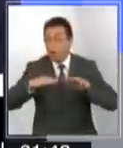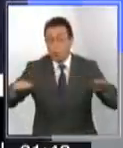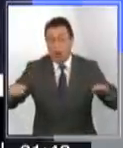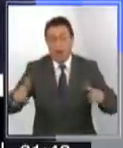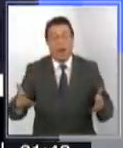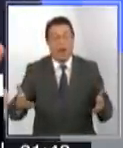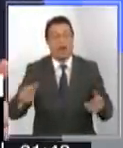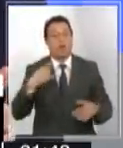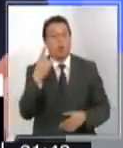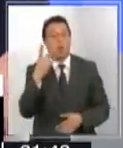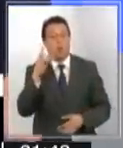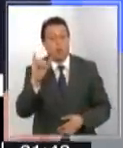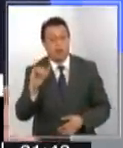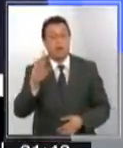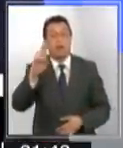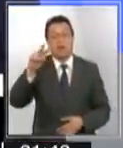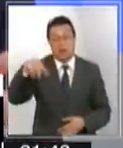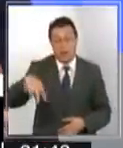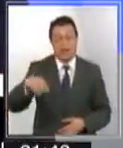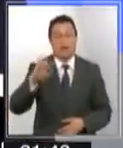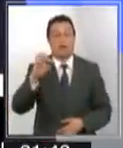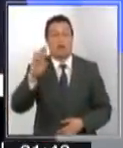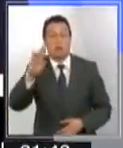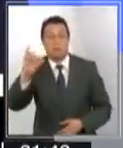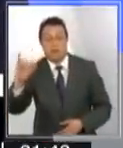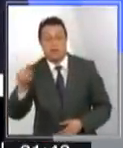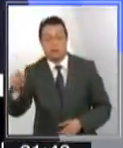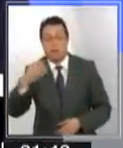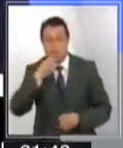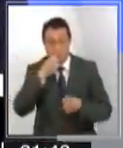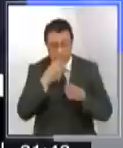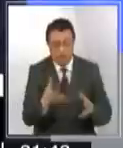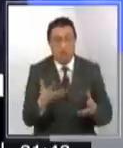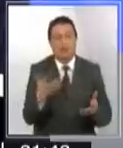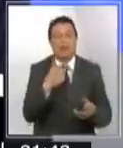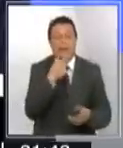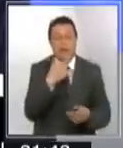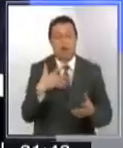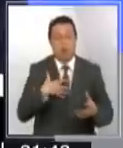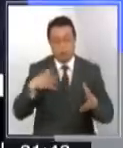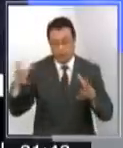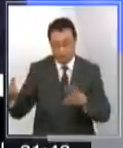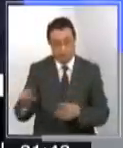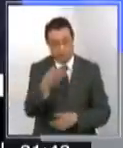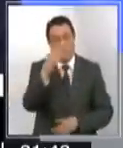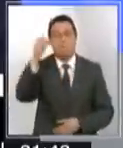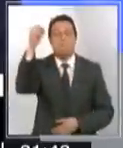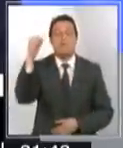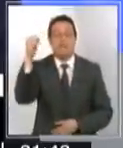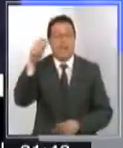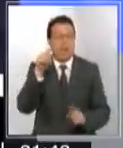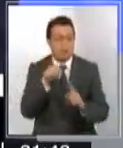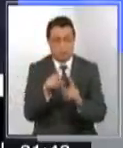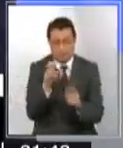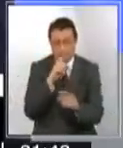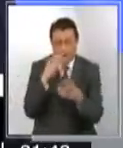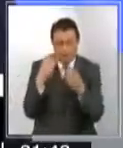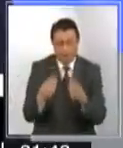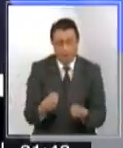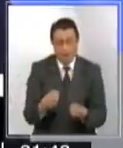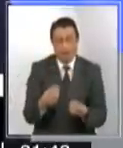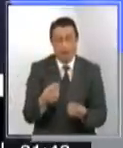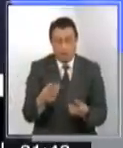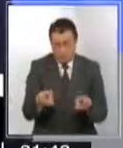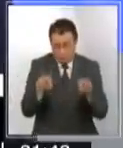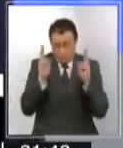la UDI, Renovación Nacional y el PRI sinceren lo que quieren? Que llevar a Sebastián Piñera de candidato. Me parece muy bien y me parece